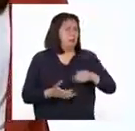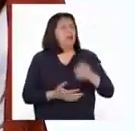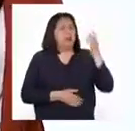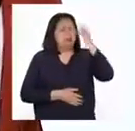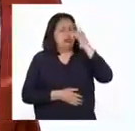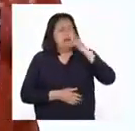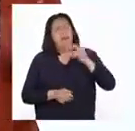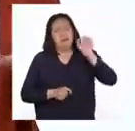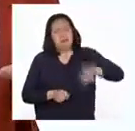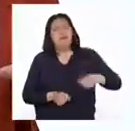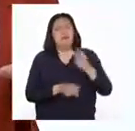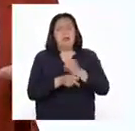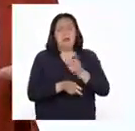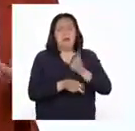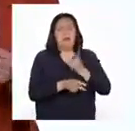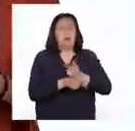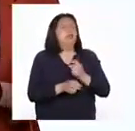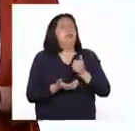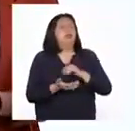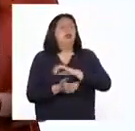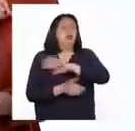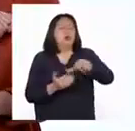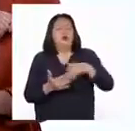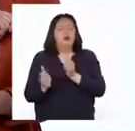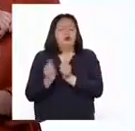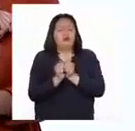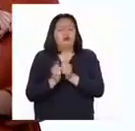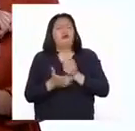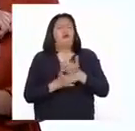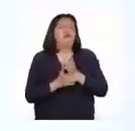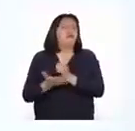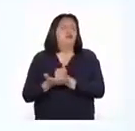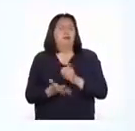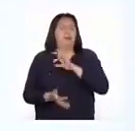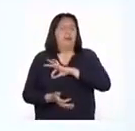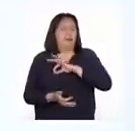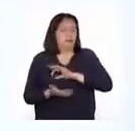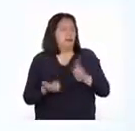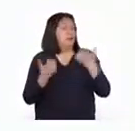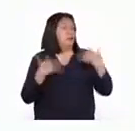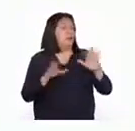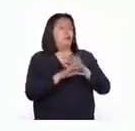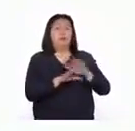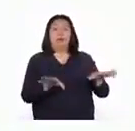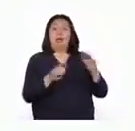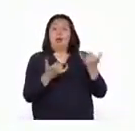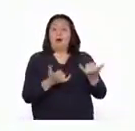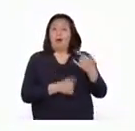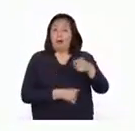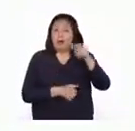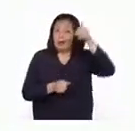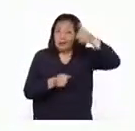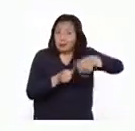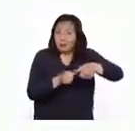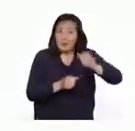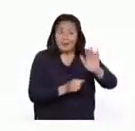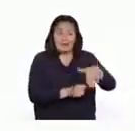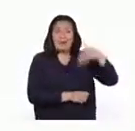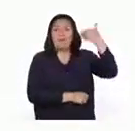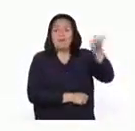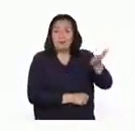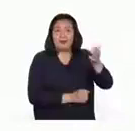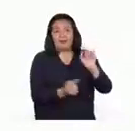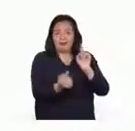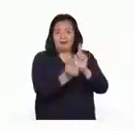razones para cuidarnos y colaborar juntos en beneficio de todos. Hemos terminado por hoy, pero recuerda que en el próximo programa